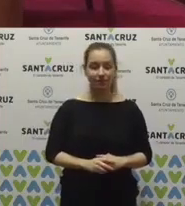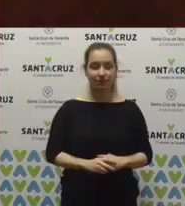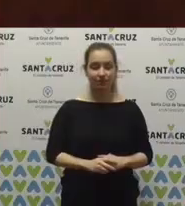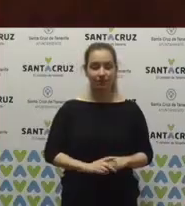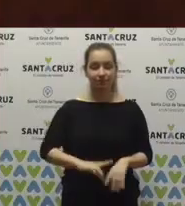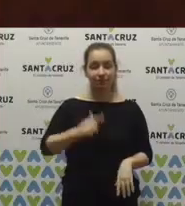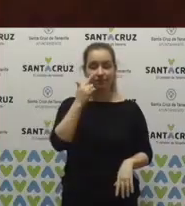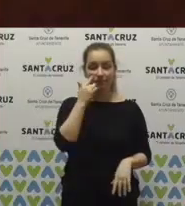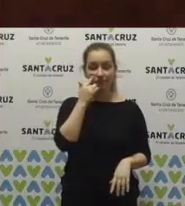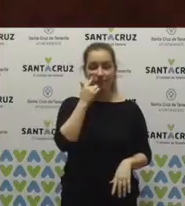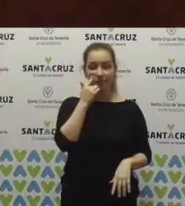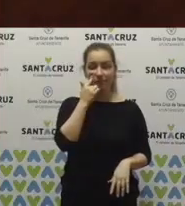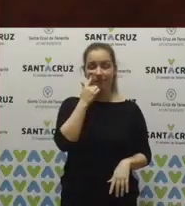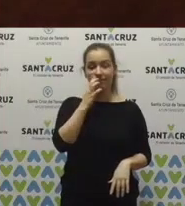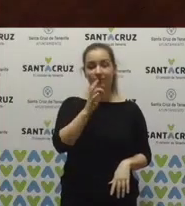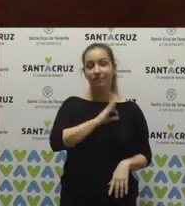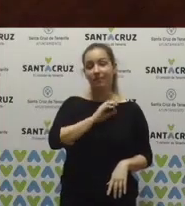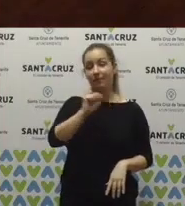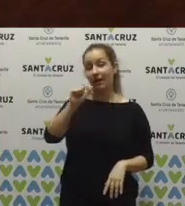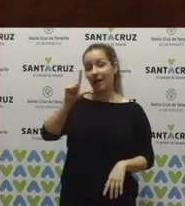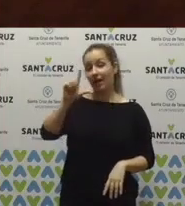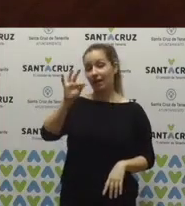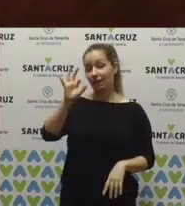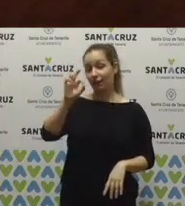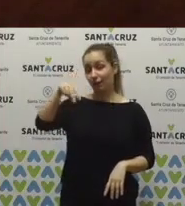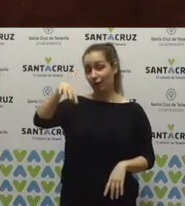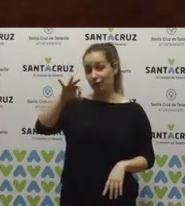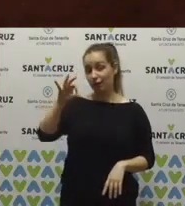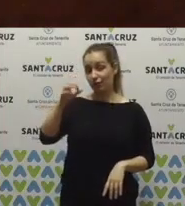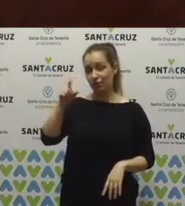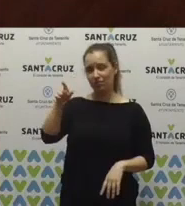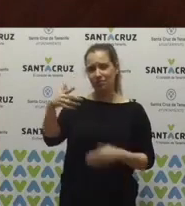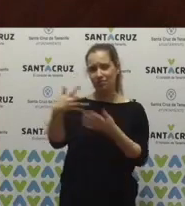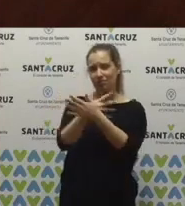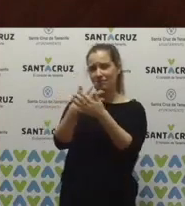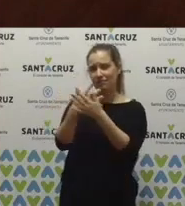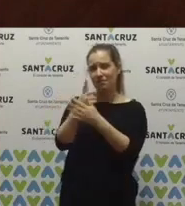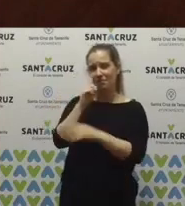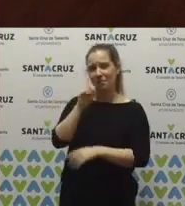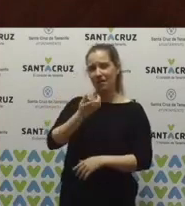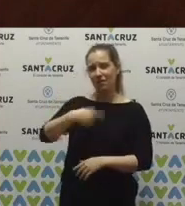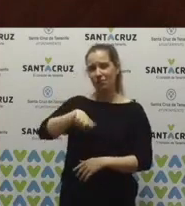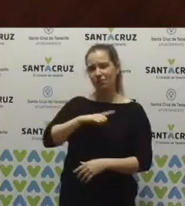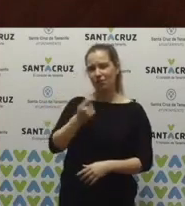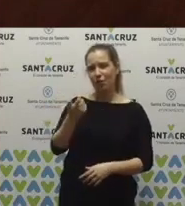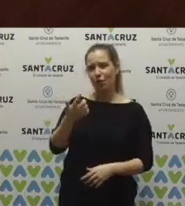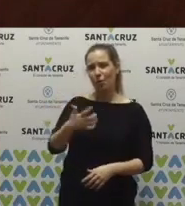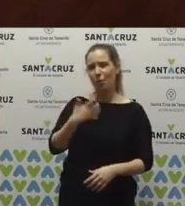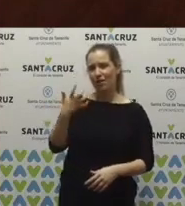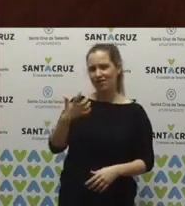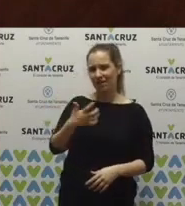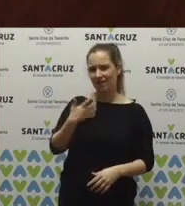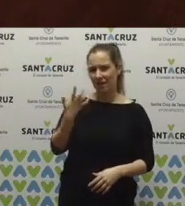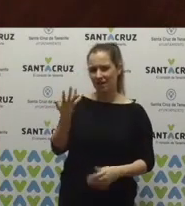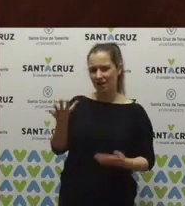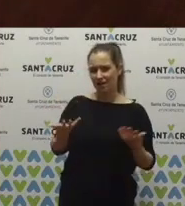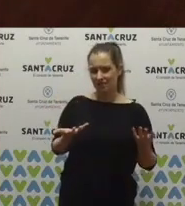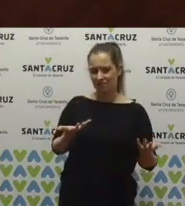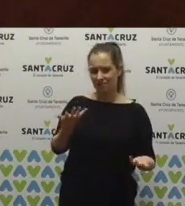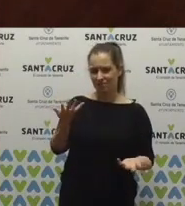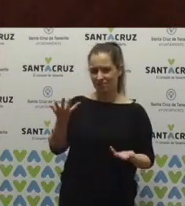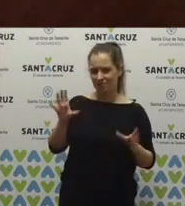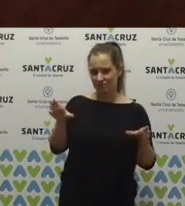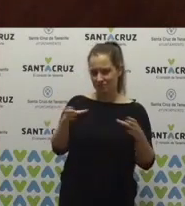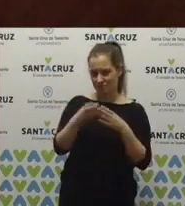don alfonso refería que parece que nos molestará que la posición trasera de cosas ni muchísimo menos ni muchísimo menos